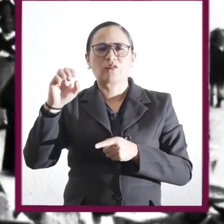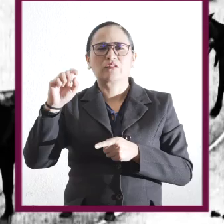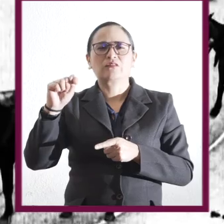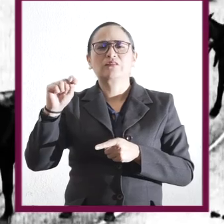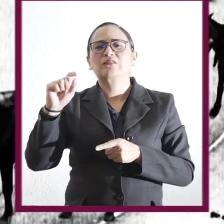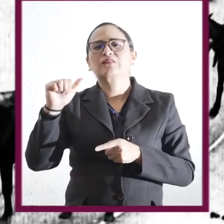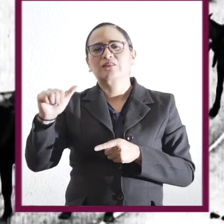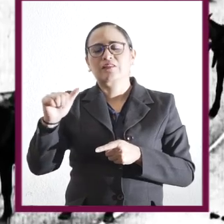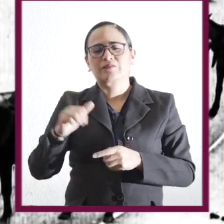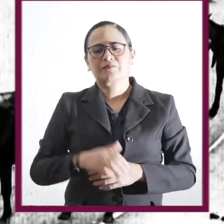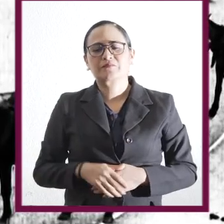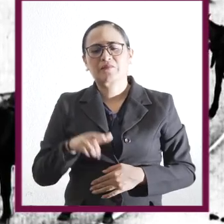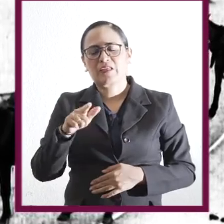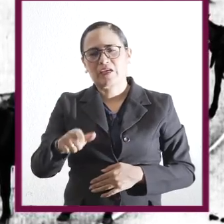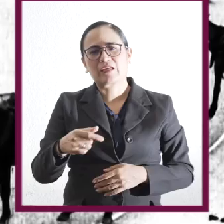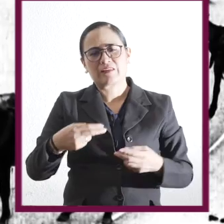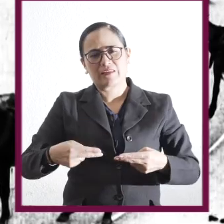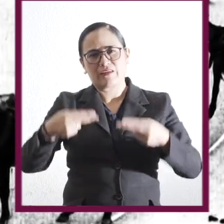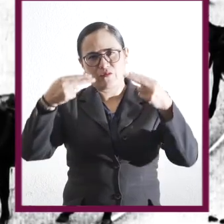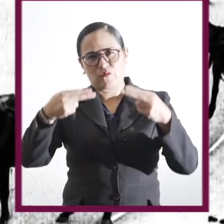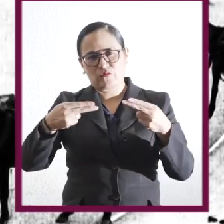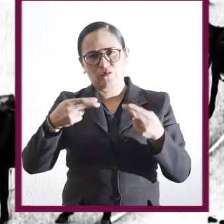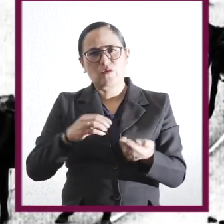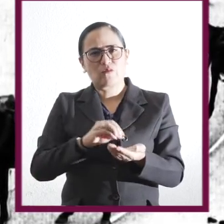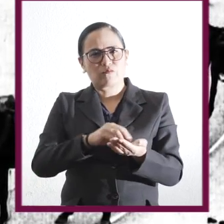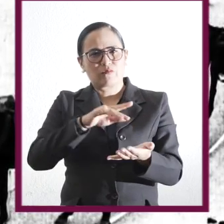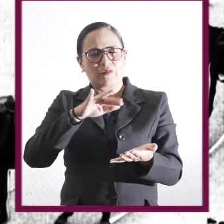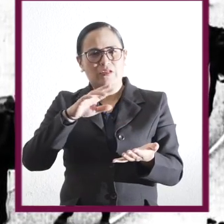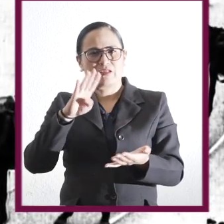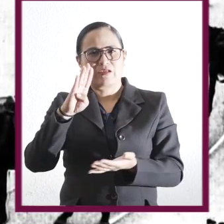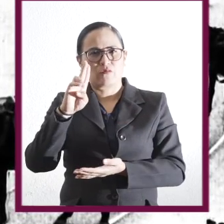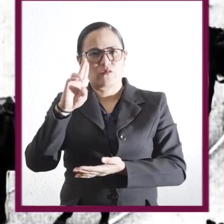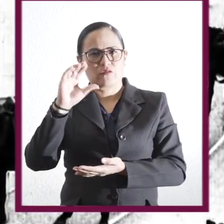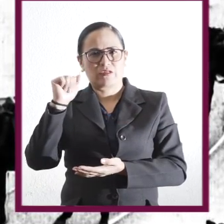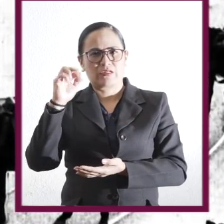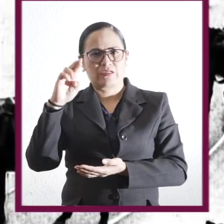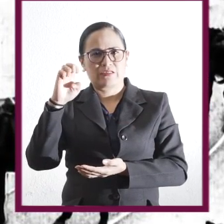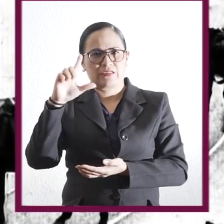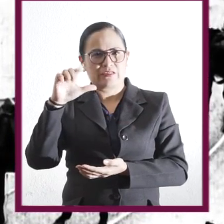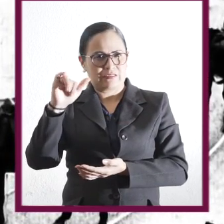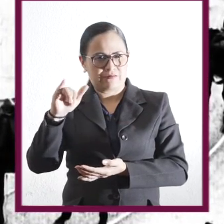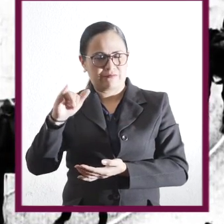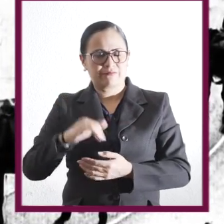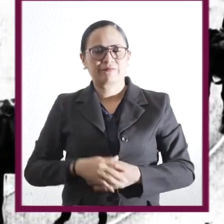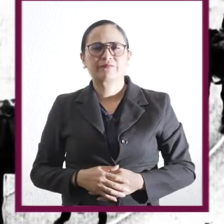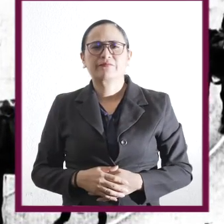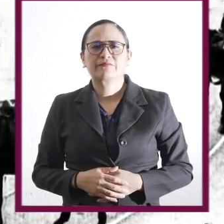Tolsá, justo frente a un antiguo negocio llamado La Perla de Bucareli.